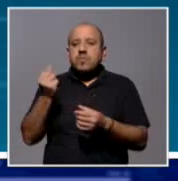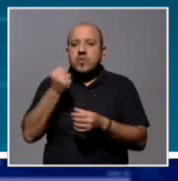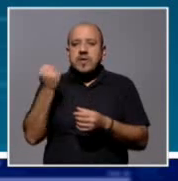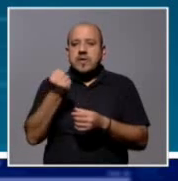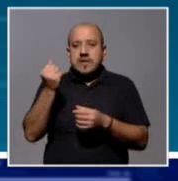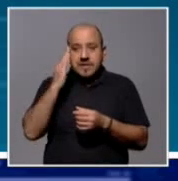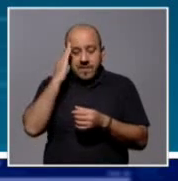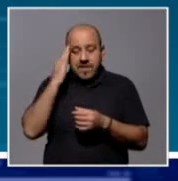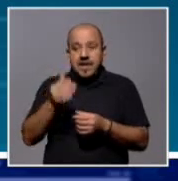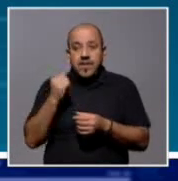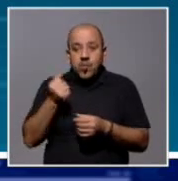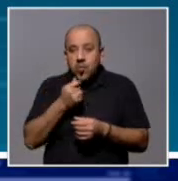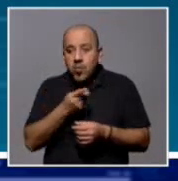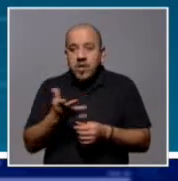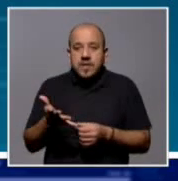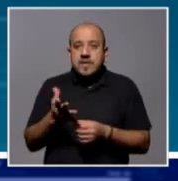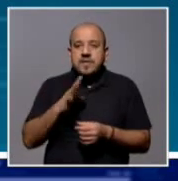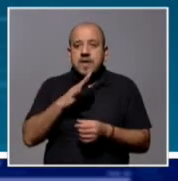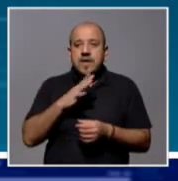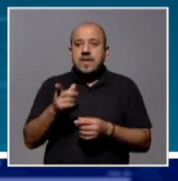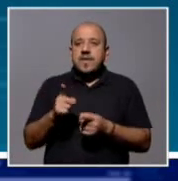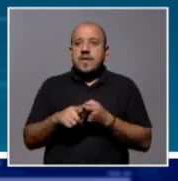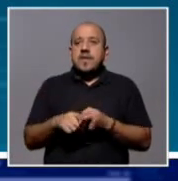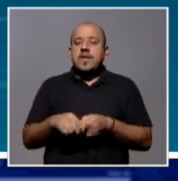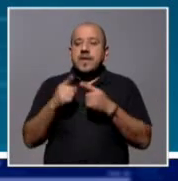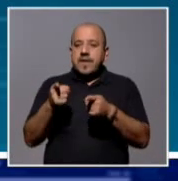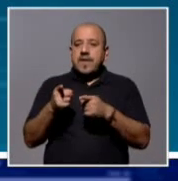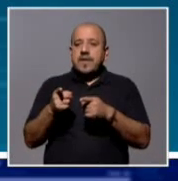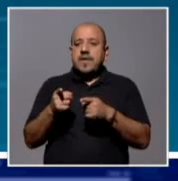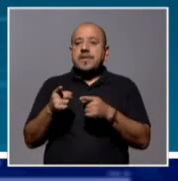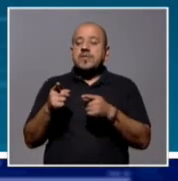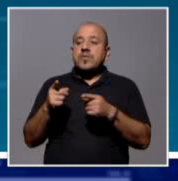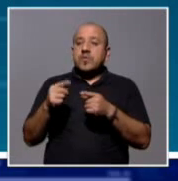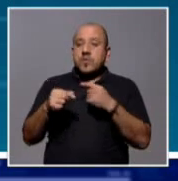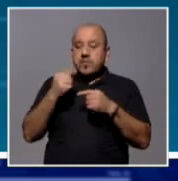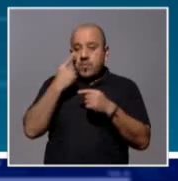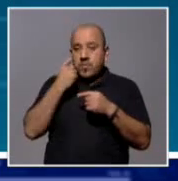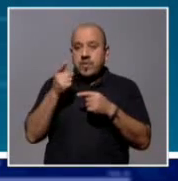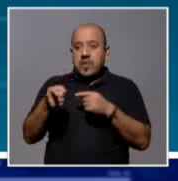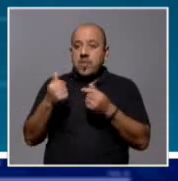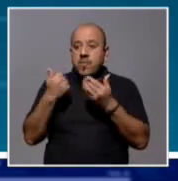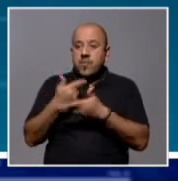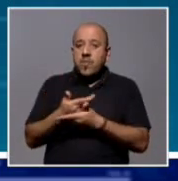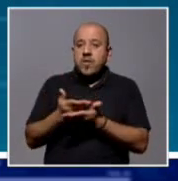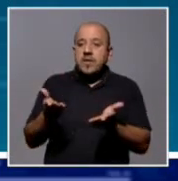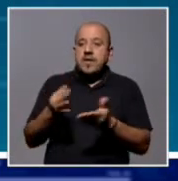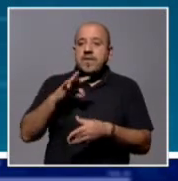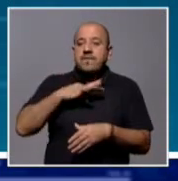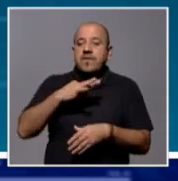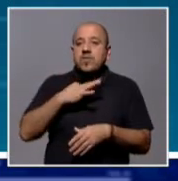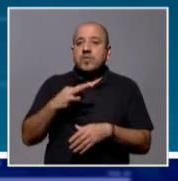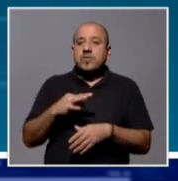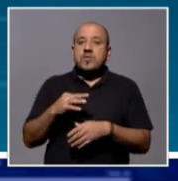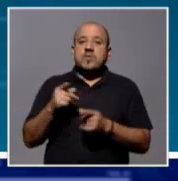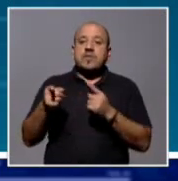cuántas están, cuáles son estas, ¿no? Y eso, desde el punto de vista de evolución, muestra el camino del virus y,